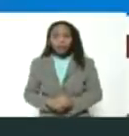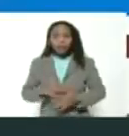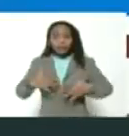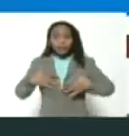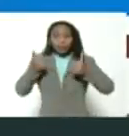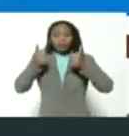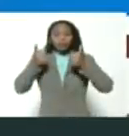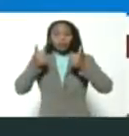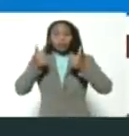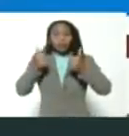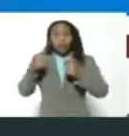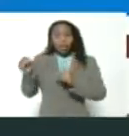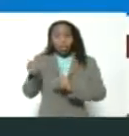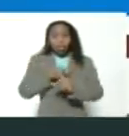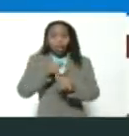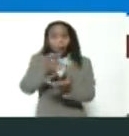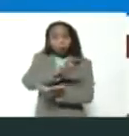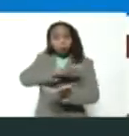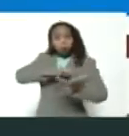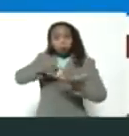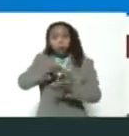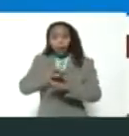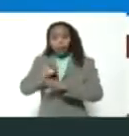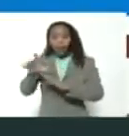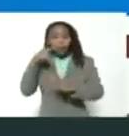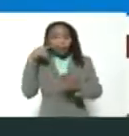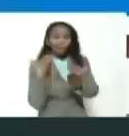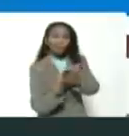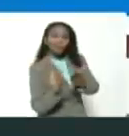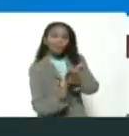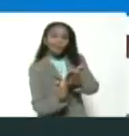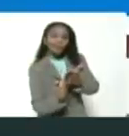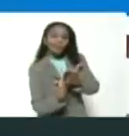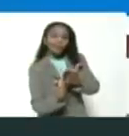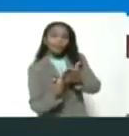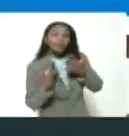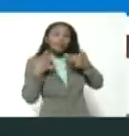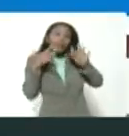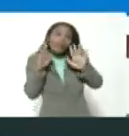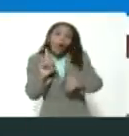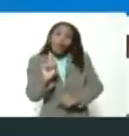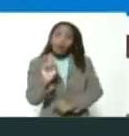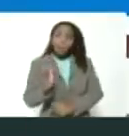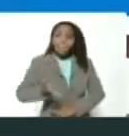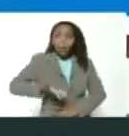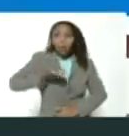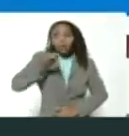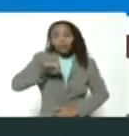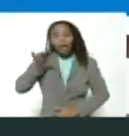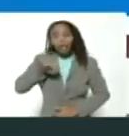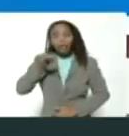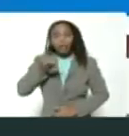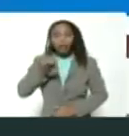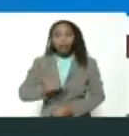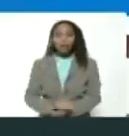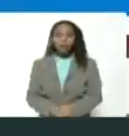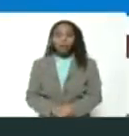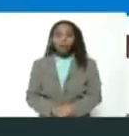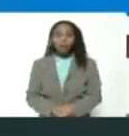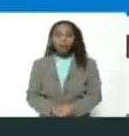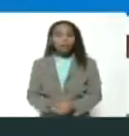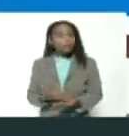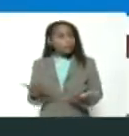la masacre, y dejó el testimonio, quizás uno de los más importantes,